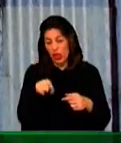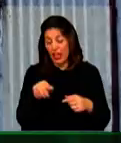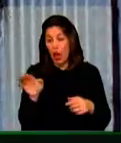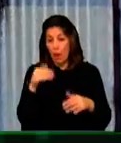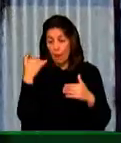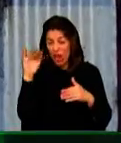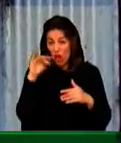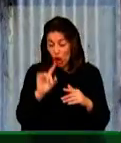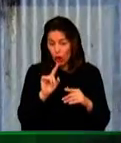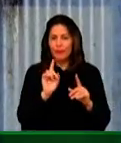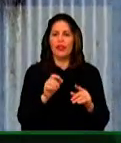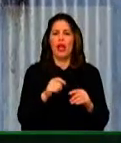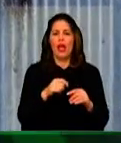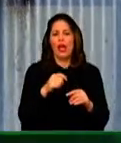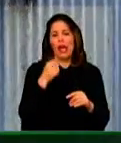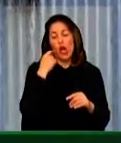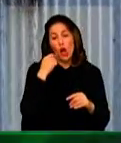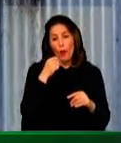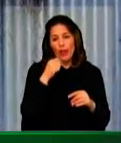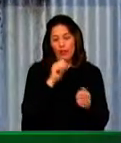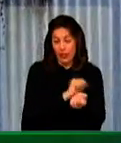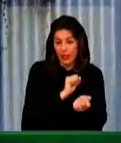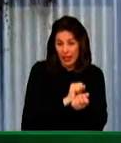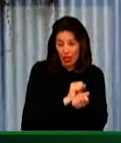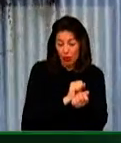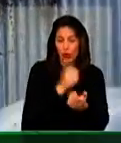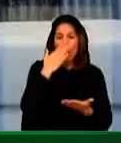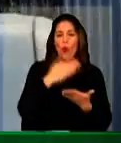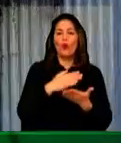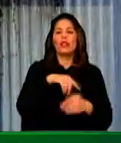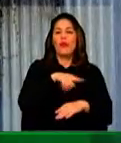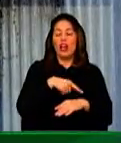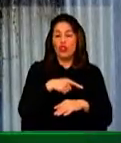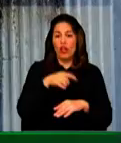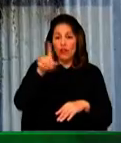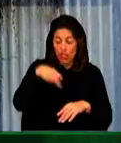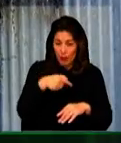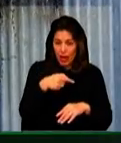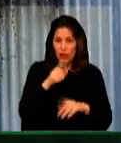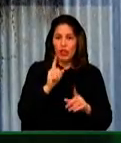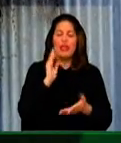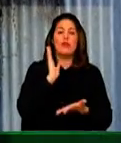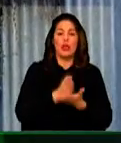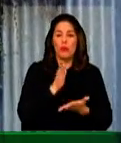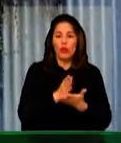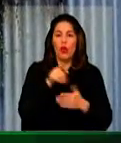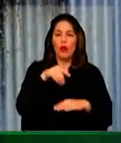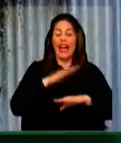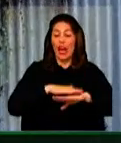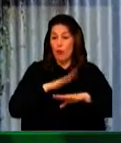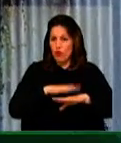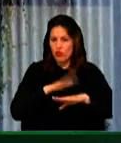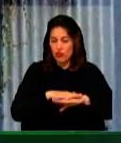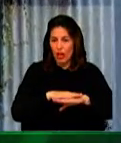Meireles y luego fue dejado en libertad. Pero en las últimas horas fue citado e imputado bajo la presunción de ser responsable de un delito